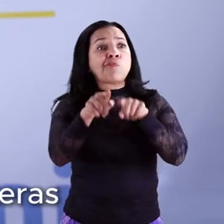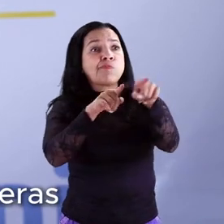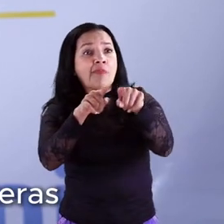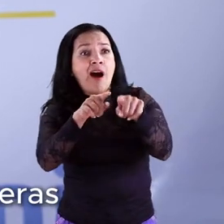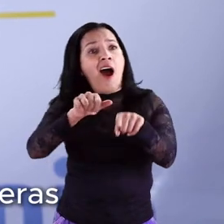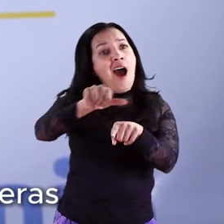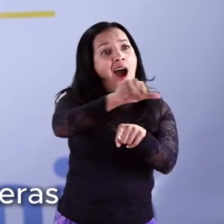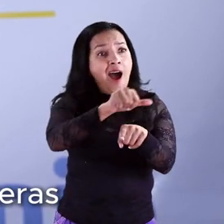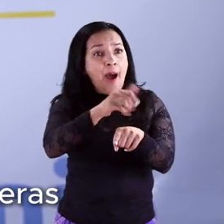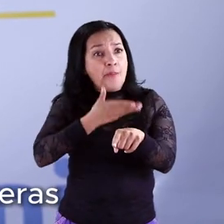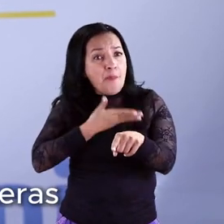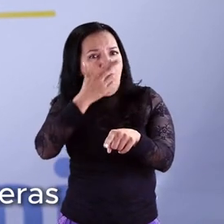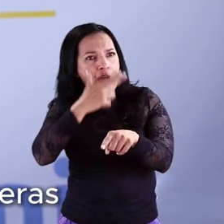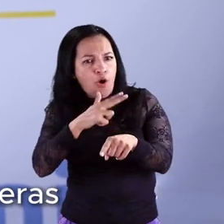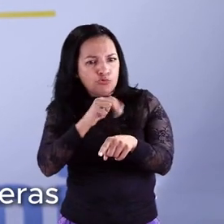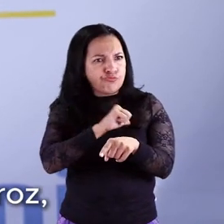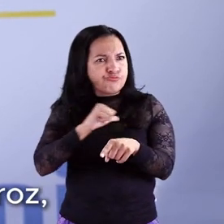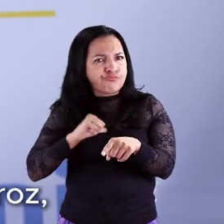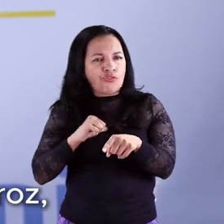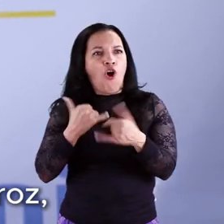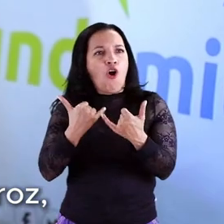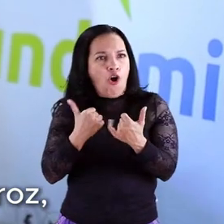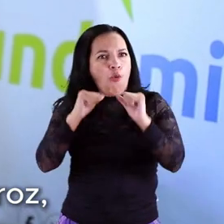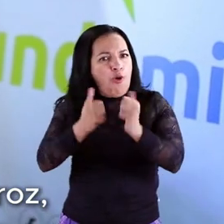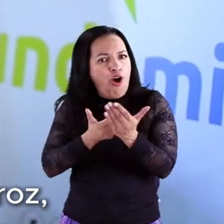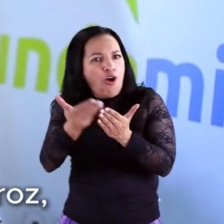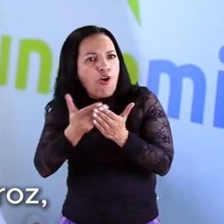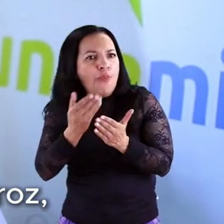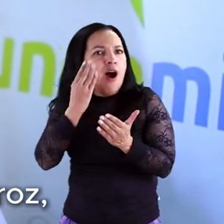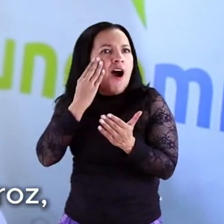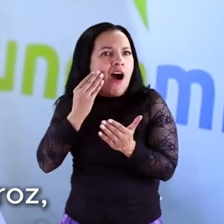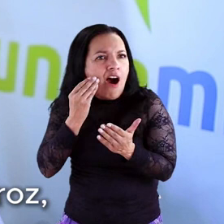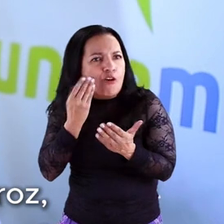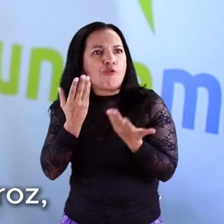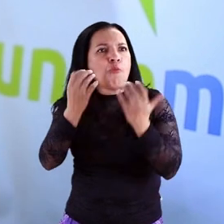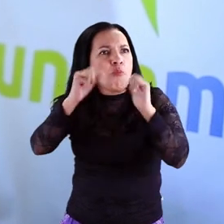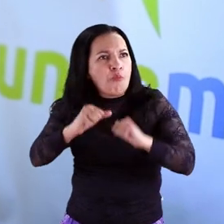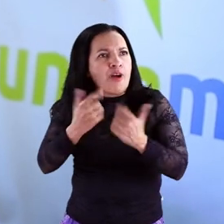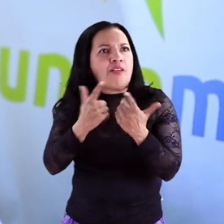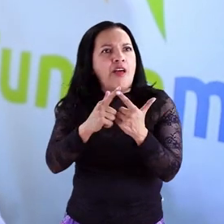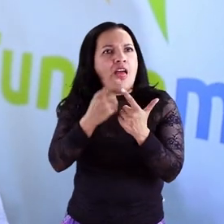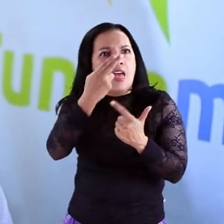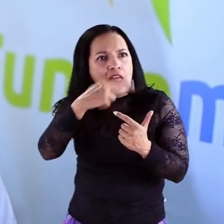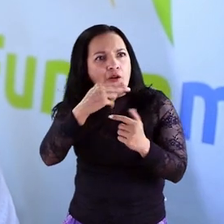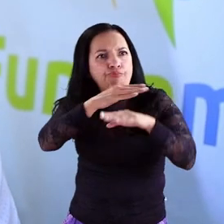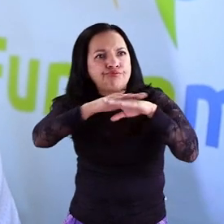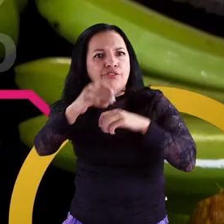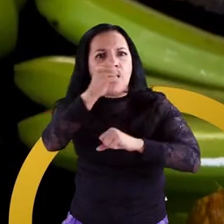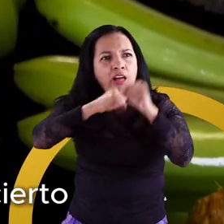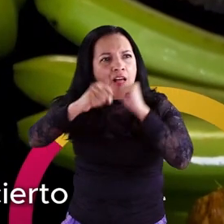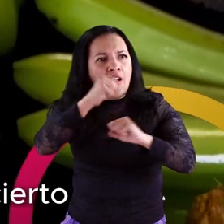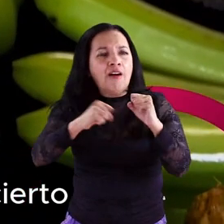Hemos tenido casos también de madres solteras que hoy ya pueden comprar una libra de arroz, comprarle un helado a sus